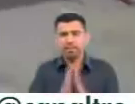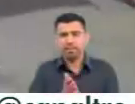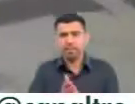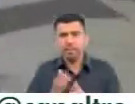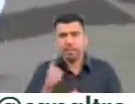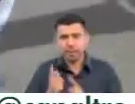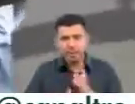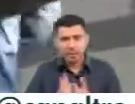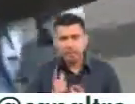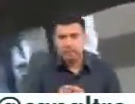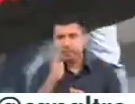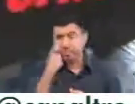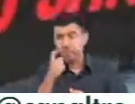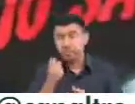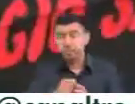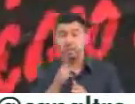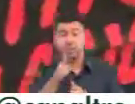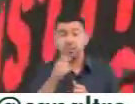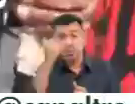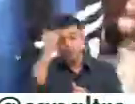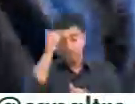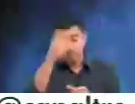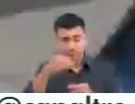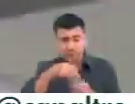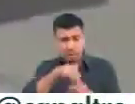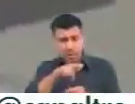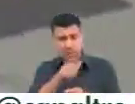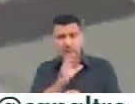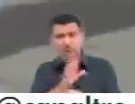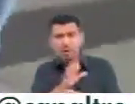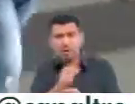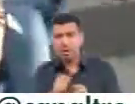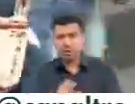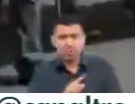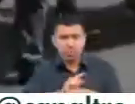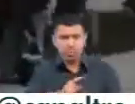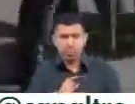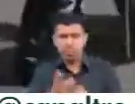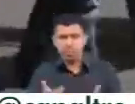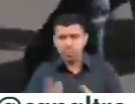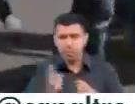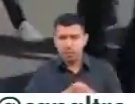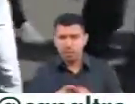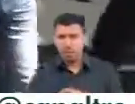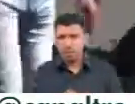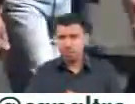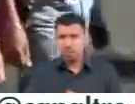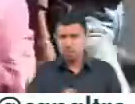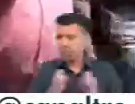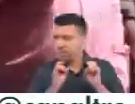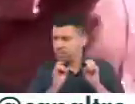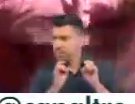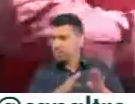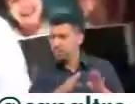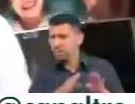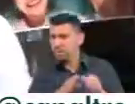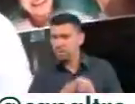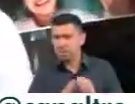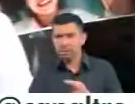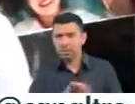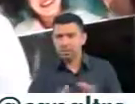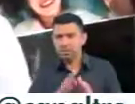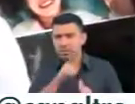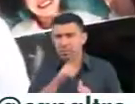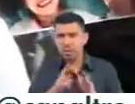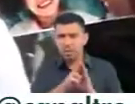se vinculen los maestros del Catatumbo en forma inmediata. Tercero, estamos rechazando la reforma tributaria porque está descargando el peso de